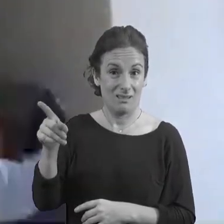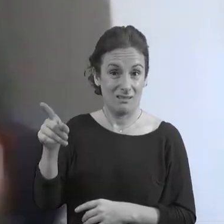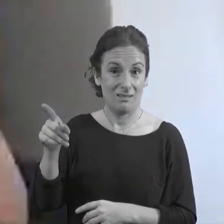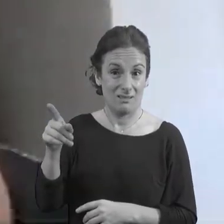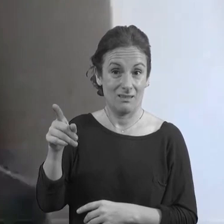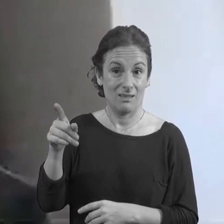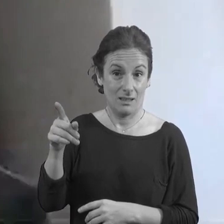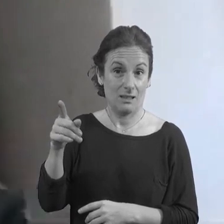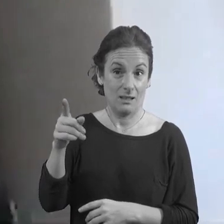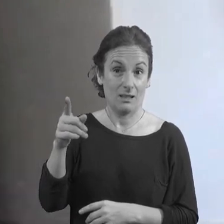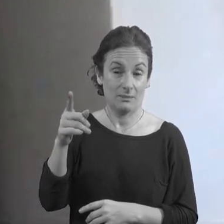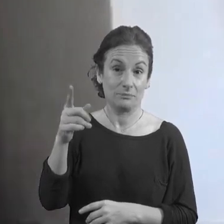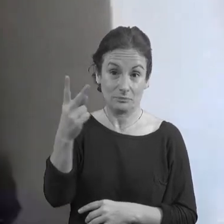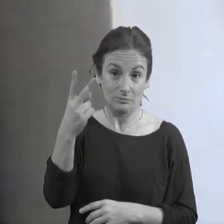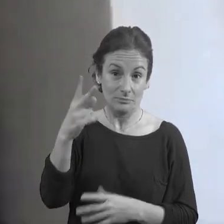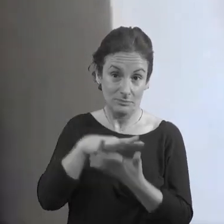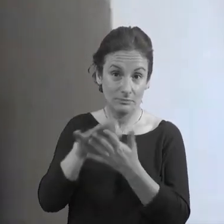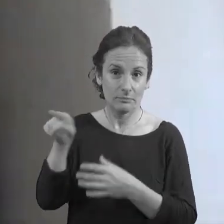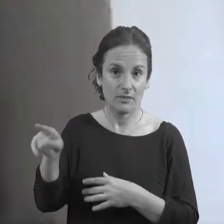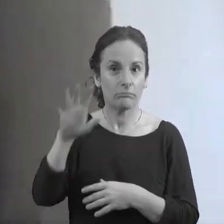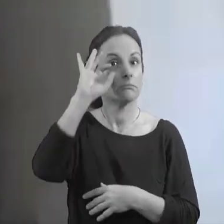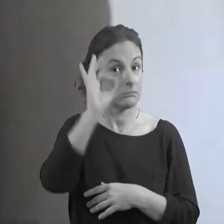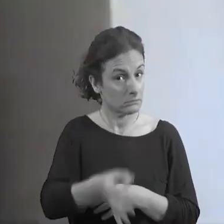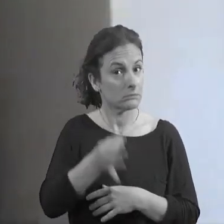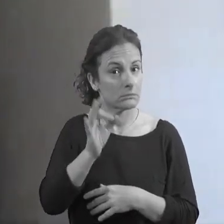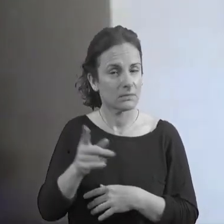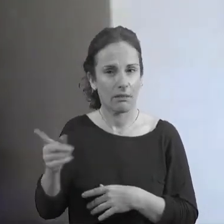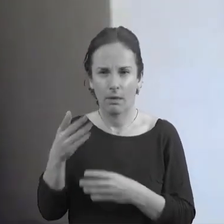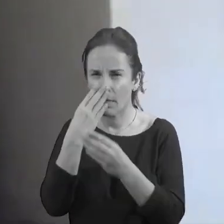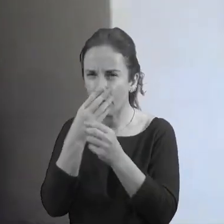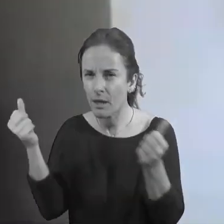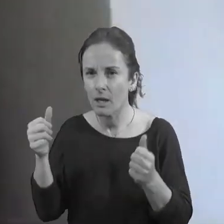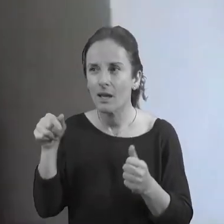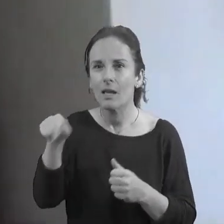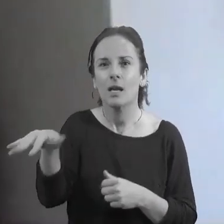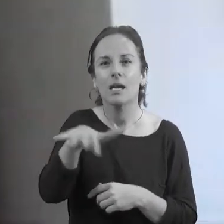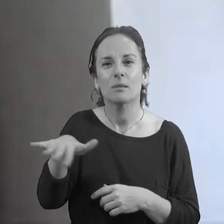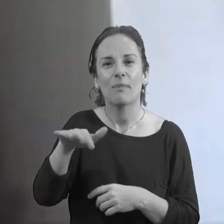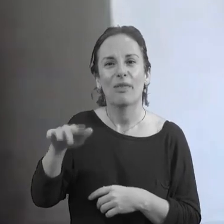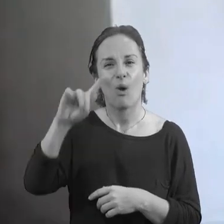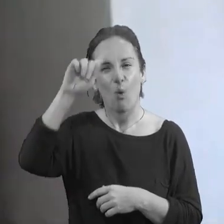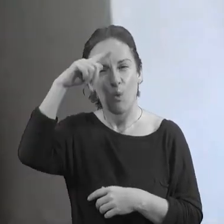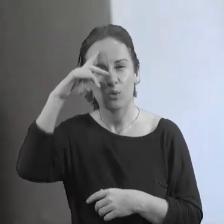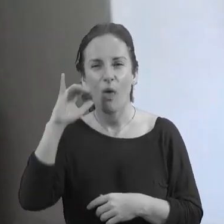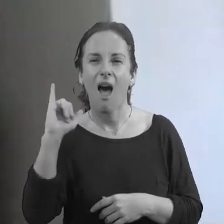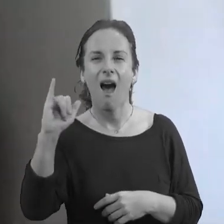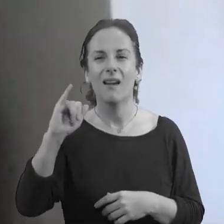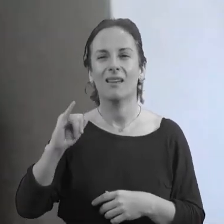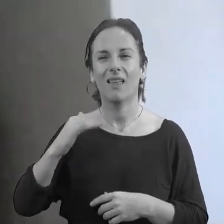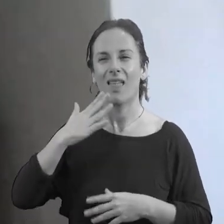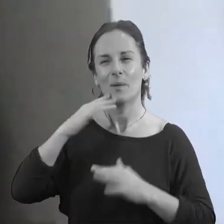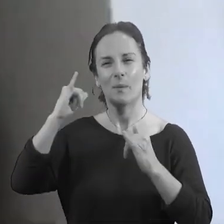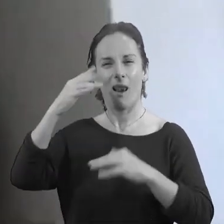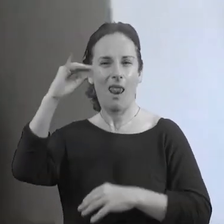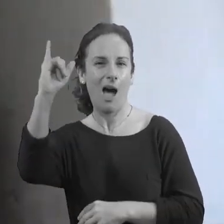Y tenéis razón, ¿no? Desaparecen, son espacios de cultura, espacios lúdicos,